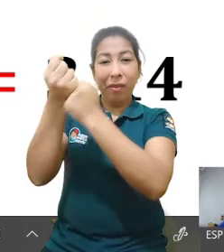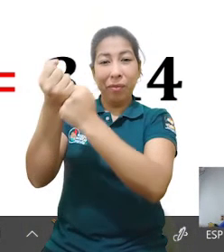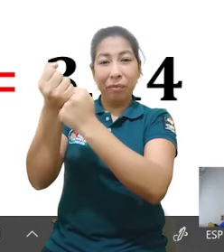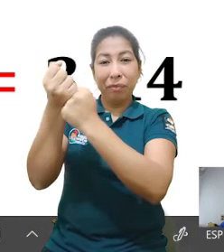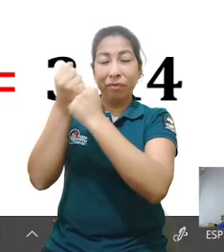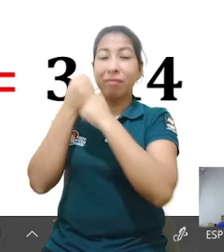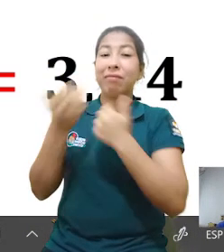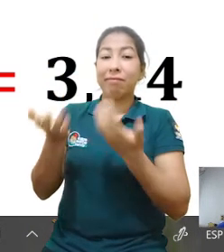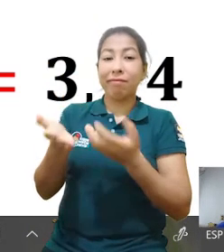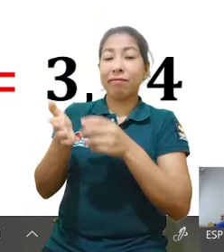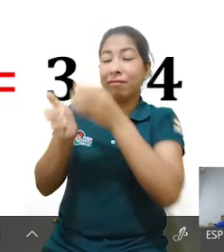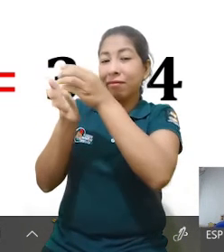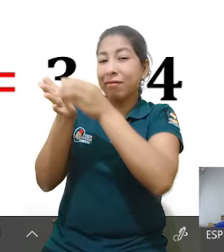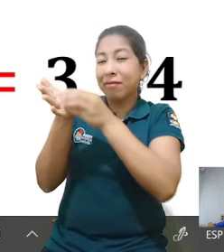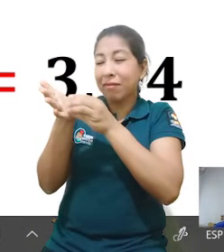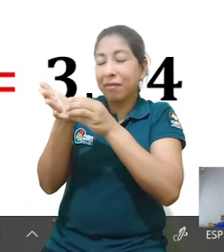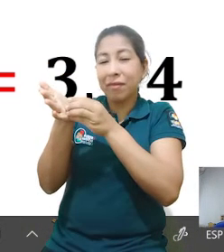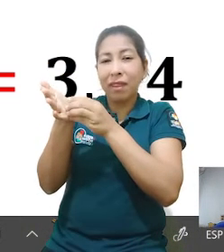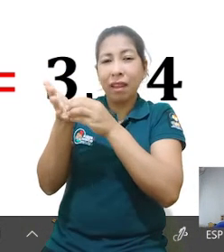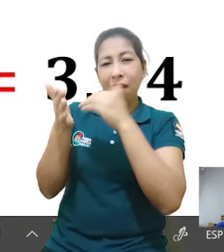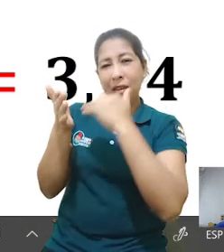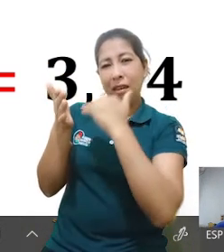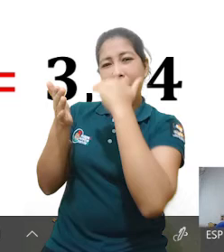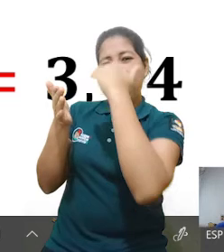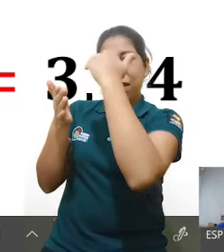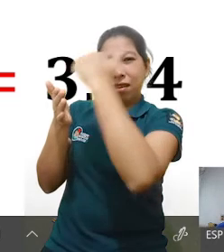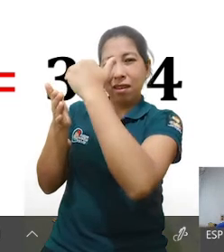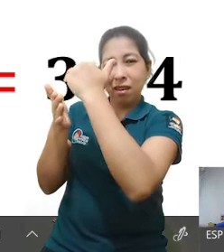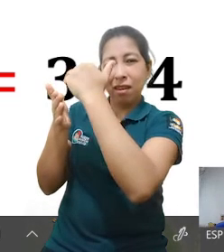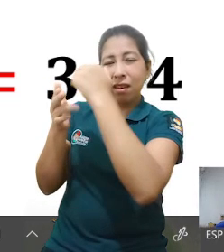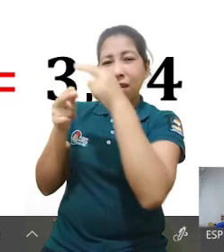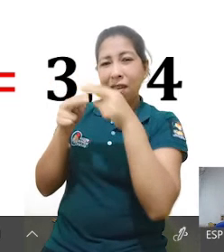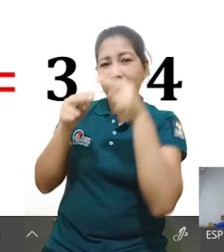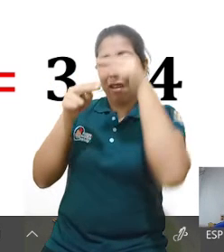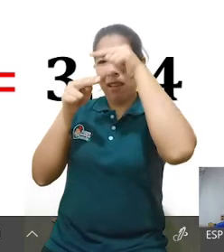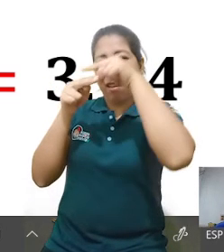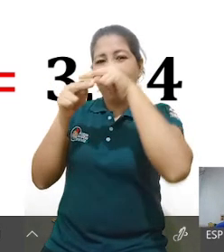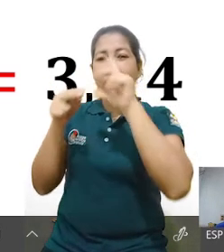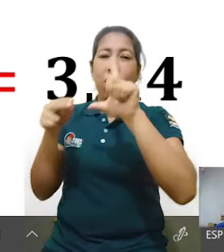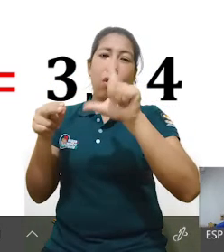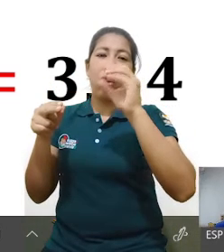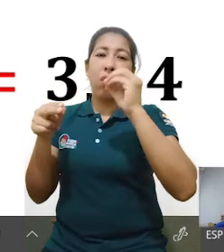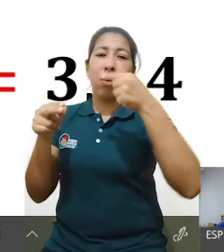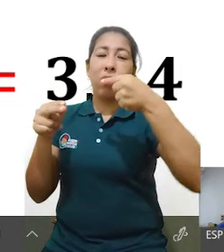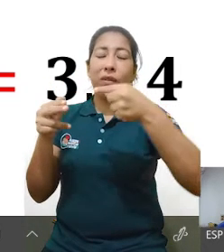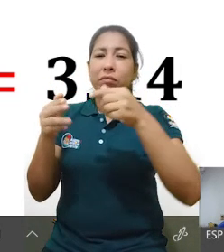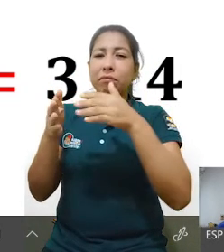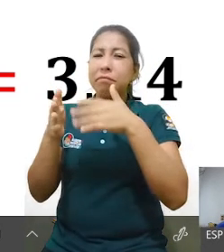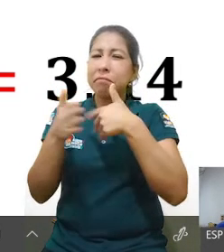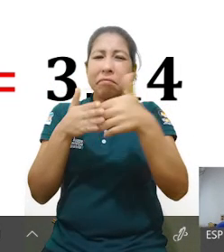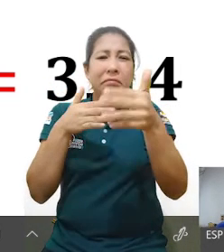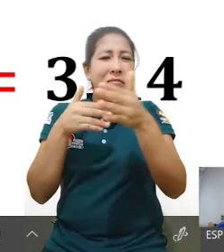y a los logaritmos naturales. Se encuentra justamente encima de la tecla de logaritmo decimal y es un logaritmo en base